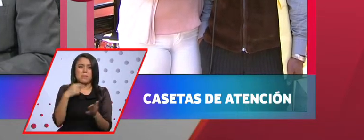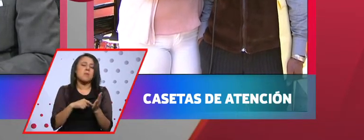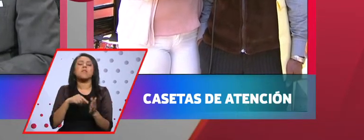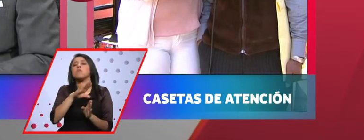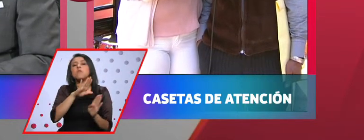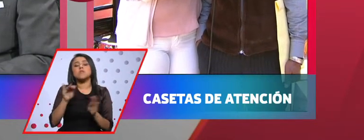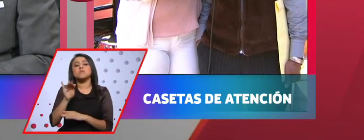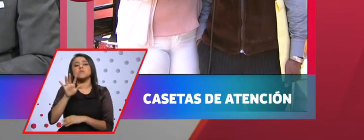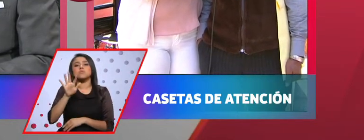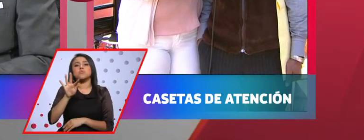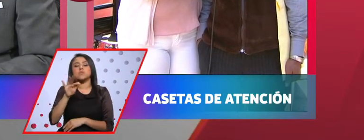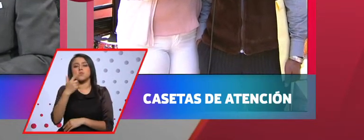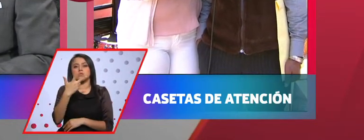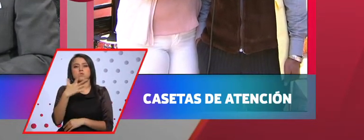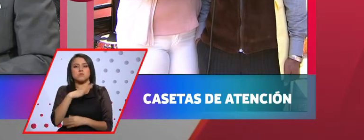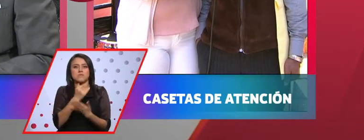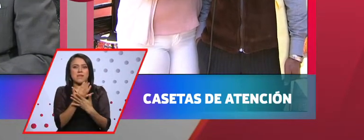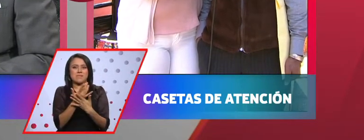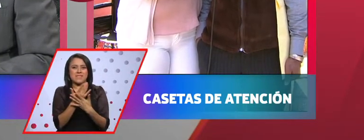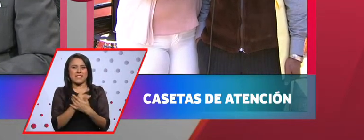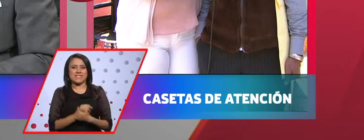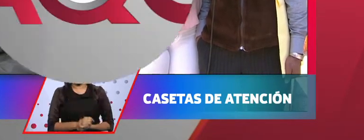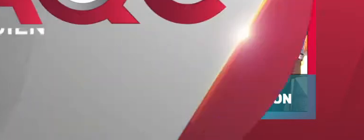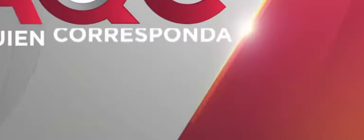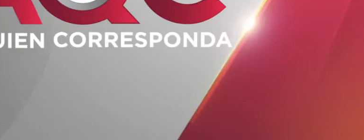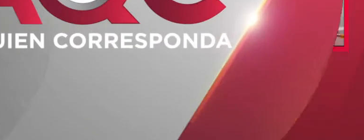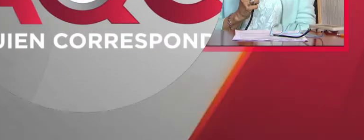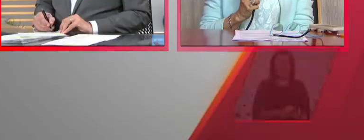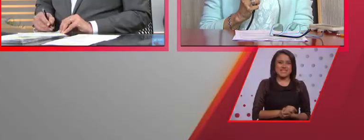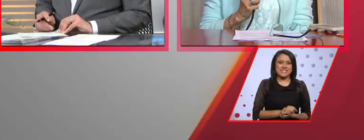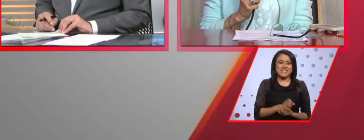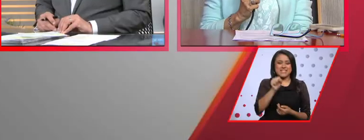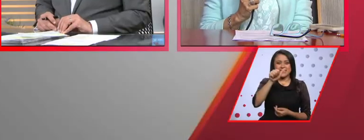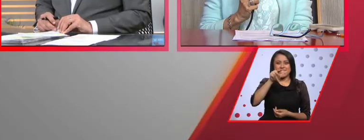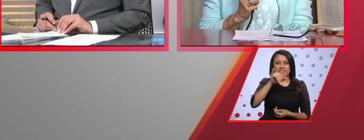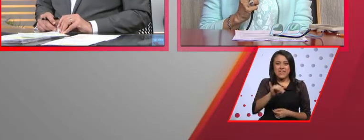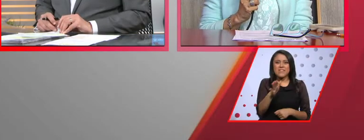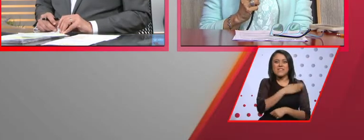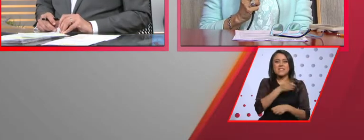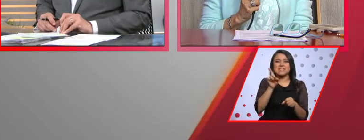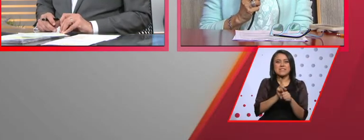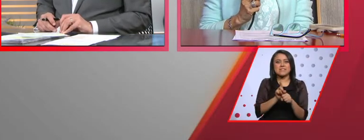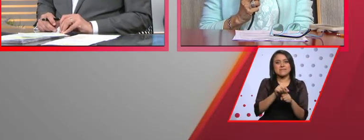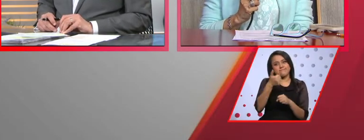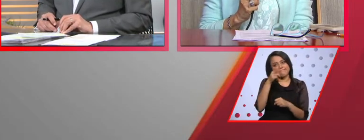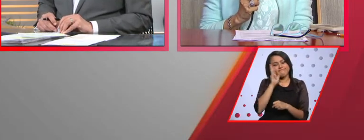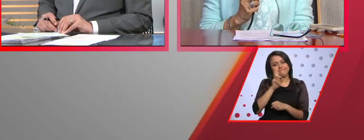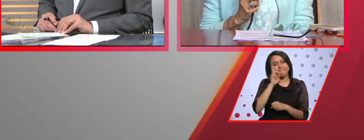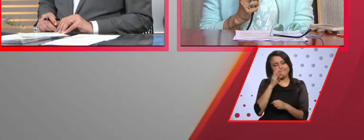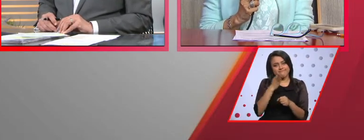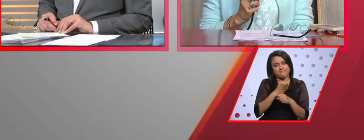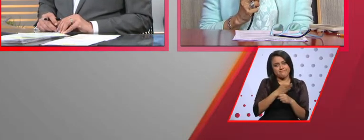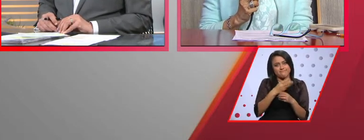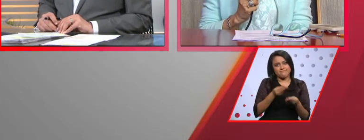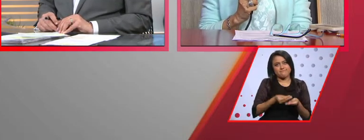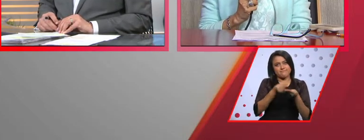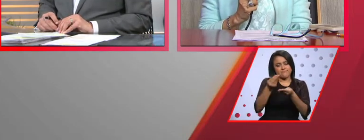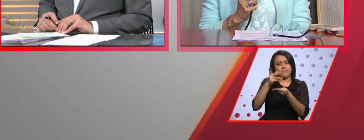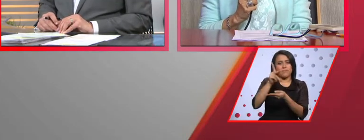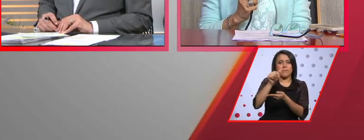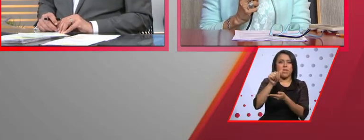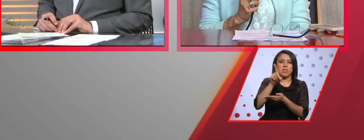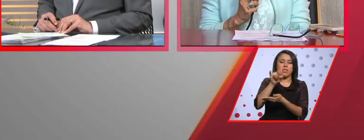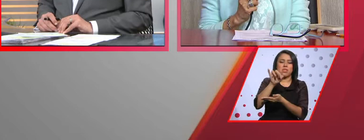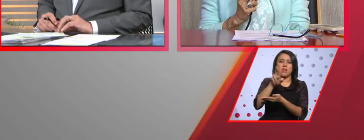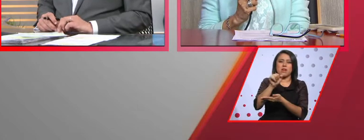1948. A ver, aguántame un segundito, Samia. Señor, muy buenos días. Buenos días. Otro caso para mi amigo Padierna. Claro ahí que te sí.